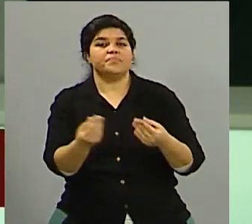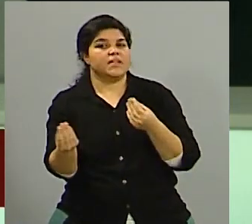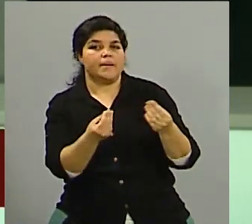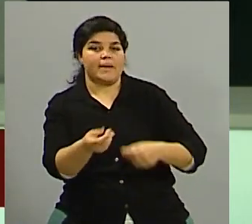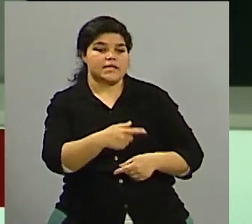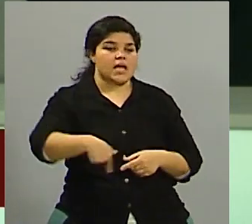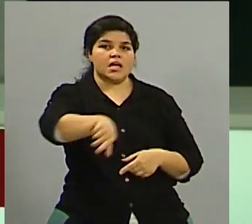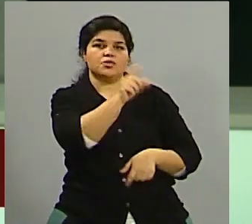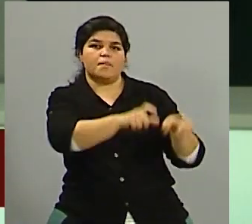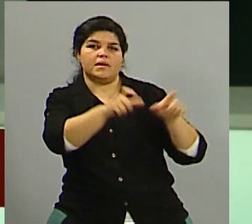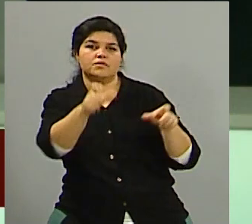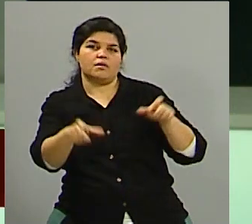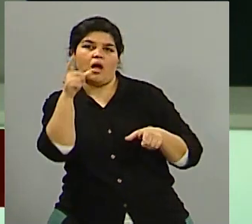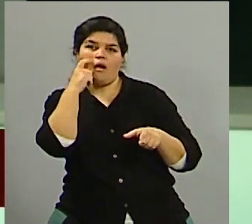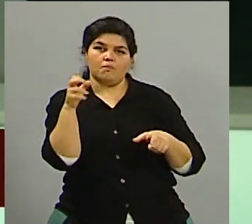Argentina.